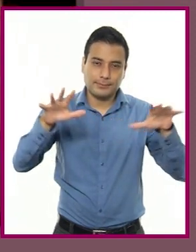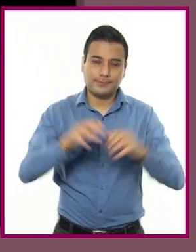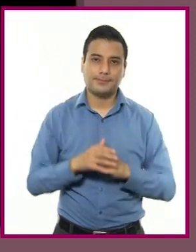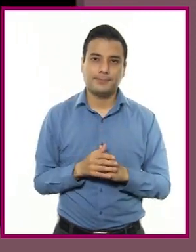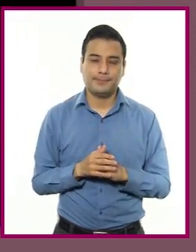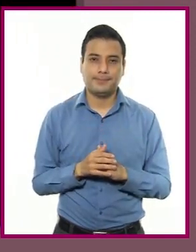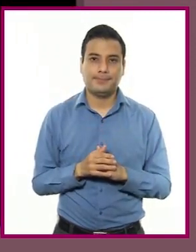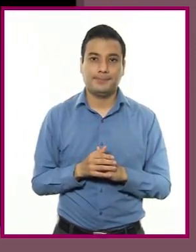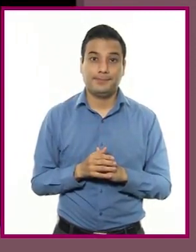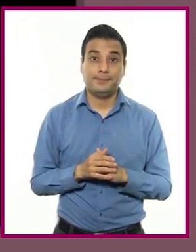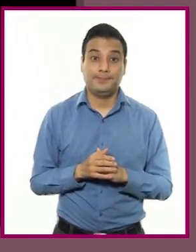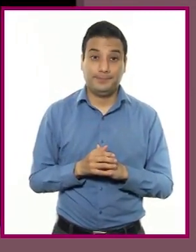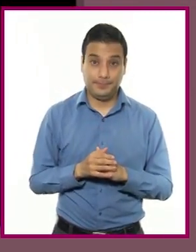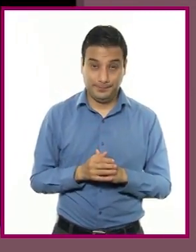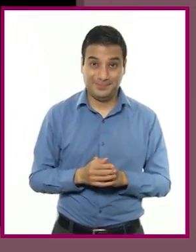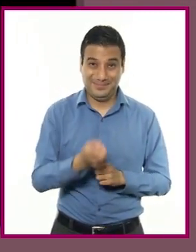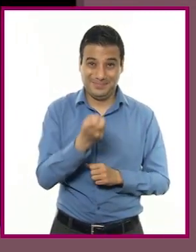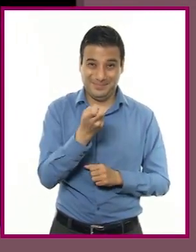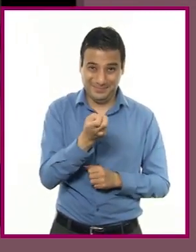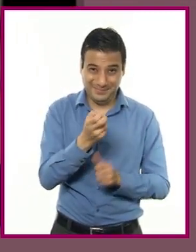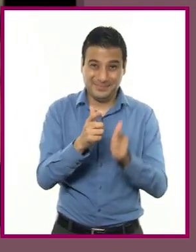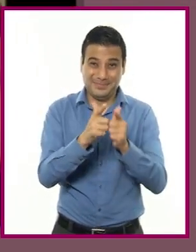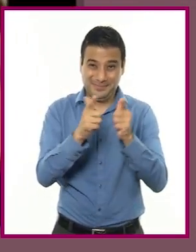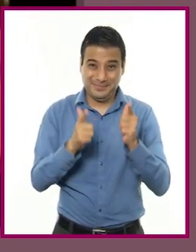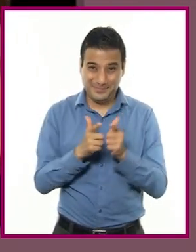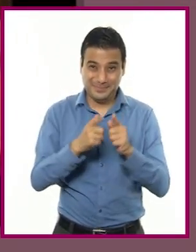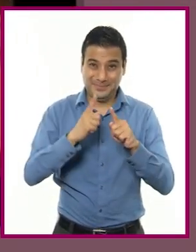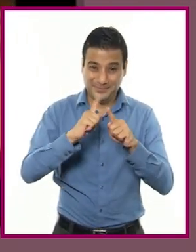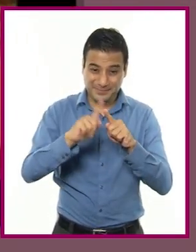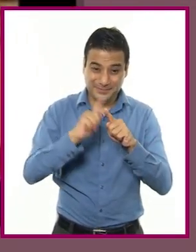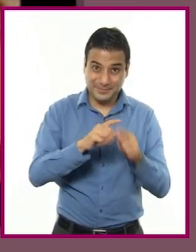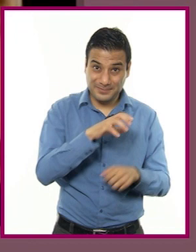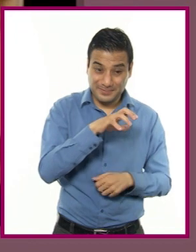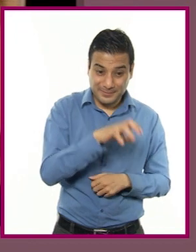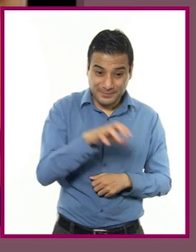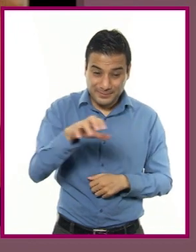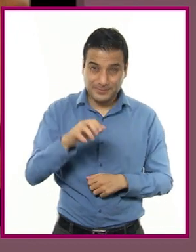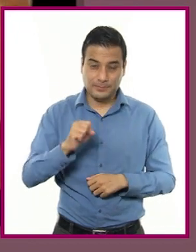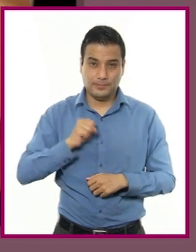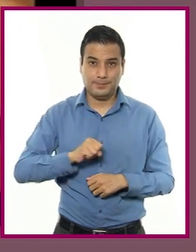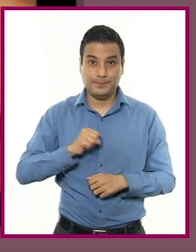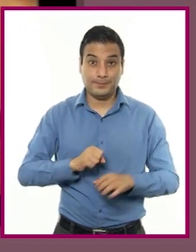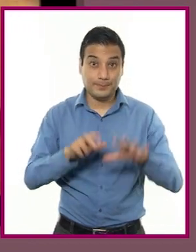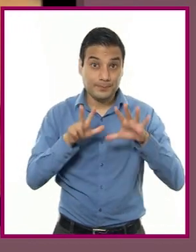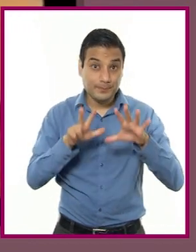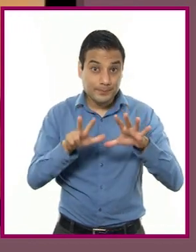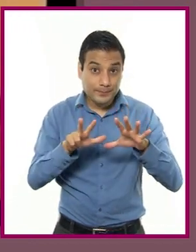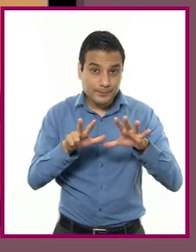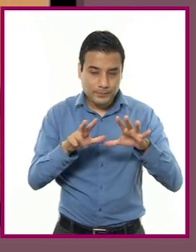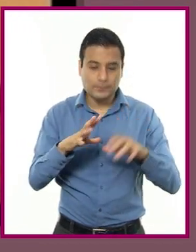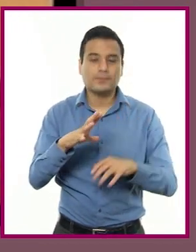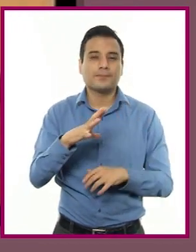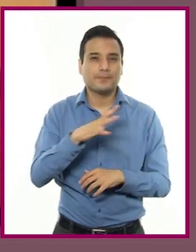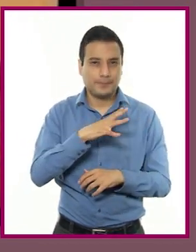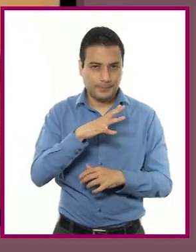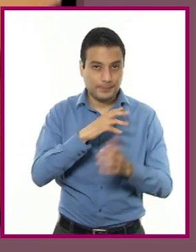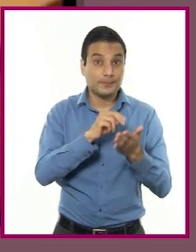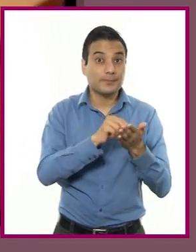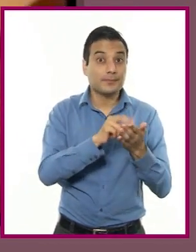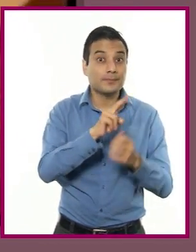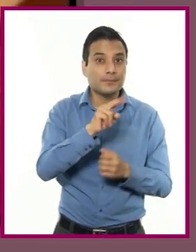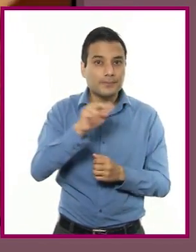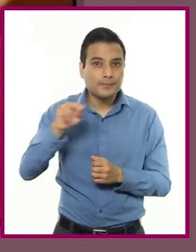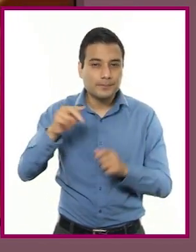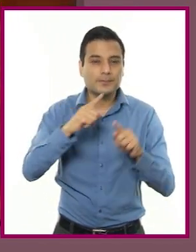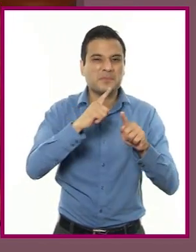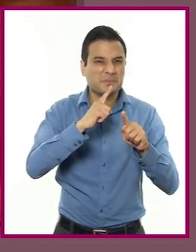Inspirado en este afán clasificatorio de los habitantes del país, en el siglo XVIII se dio un peculiar género pictórico, las pinturas